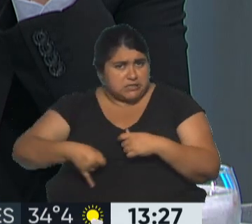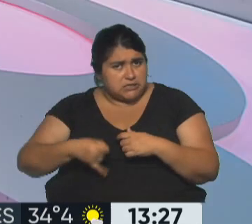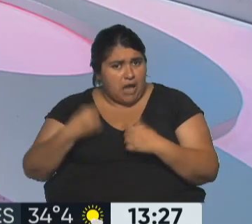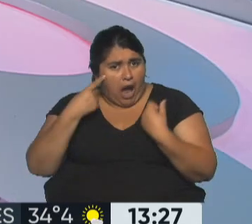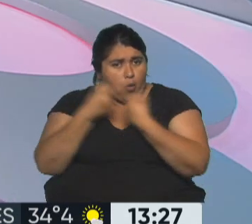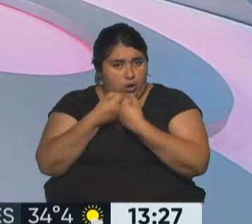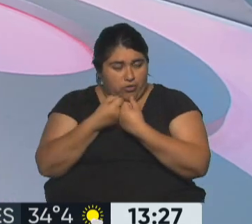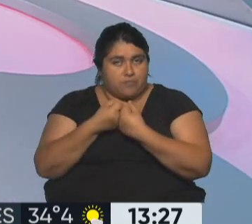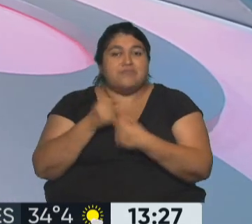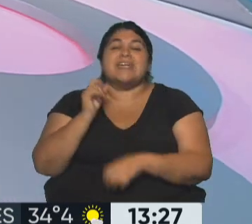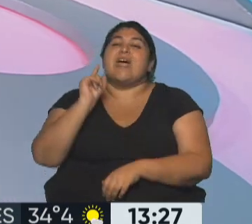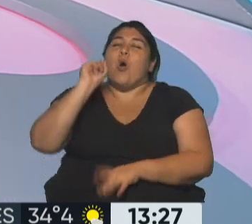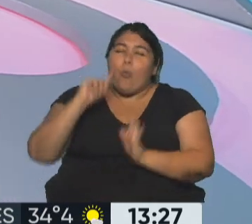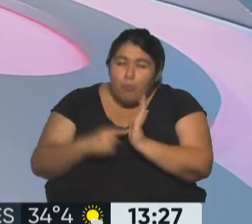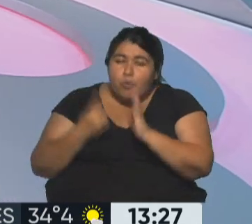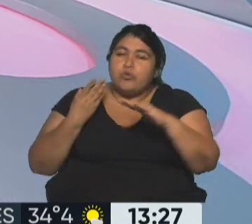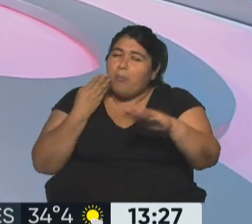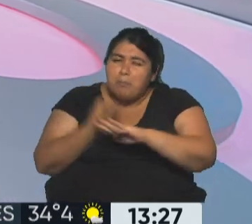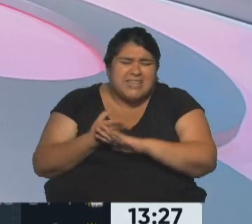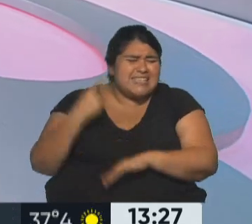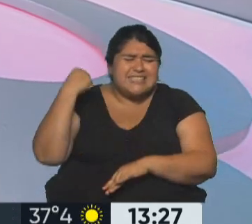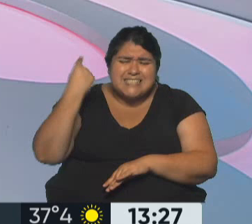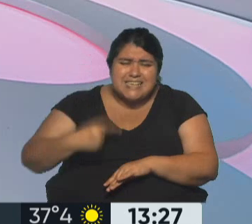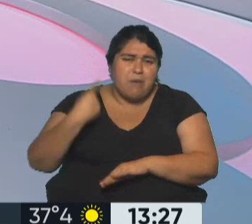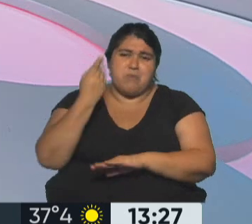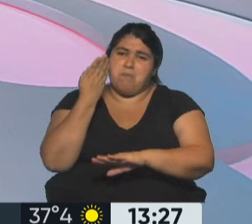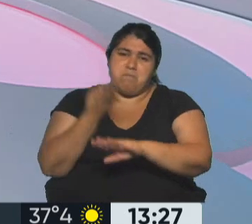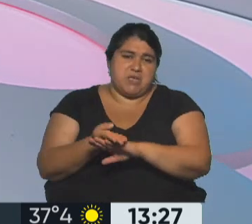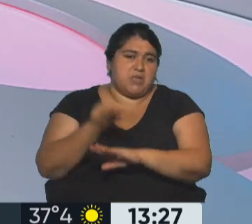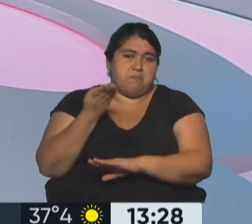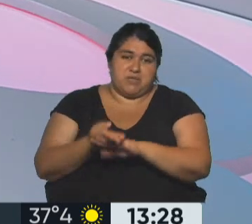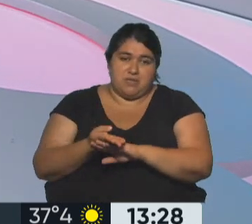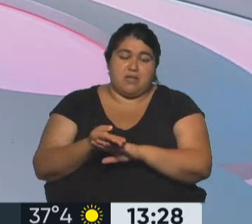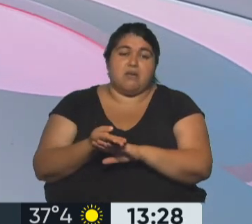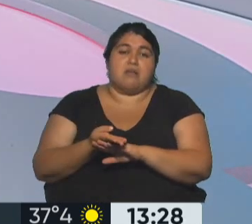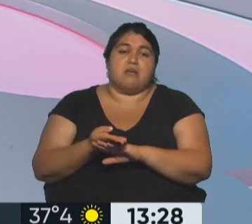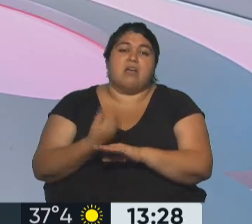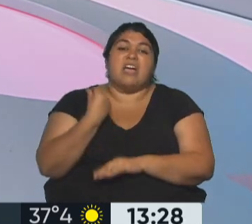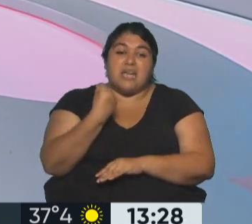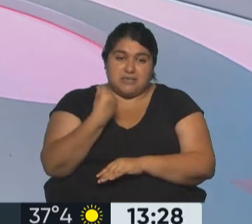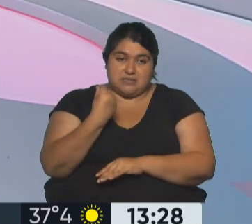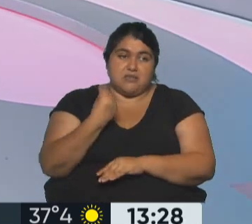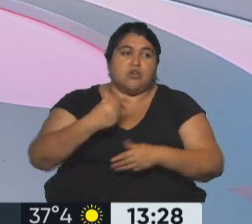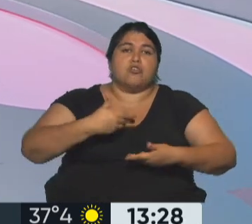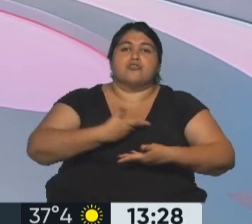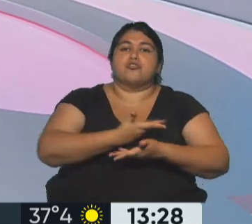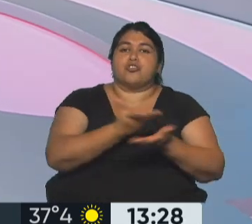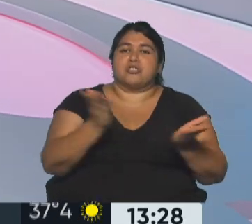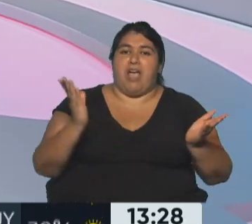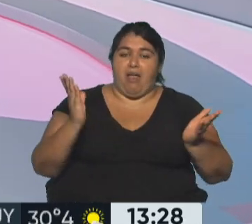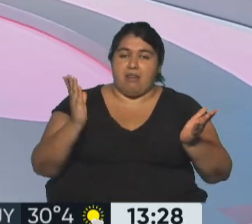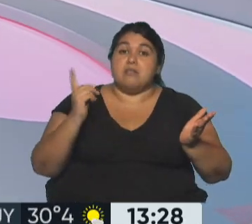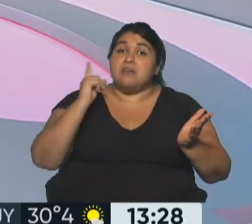Sí insiste, como insisten aquellos que buscan salir por otro lado, es en la presencia social de la Iglesia